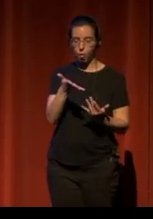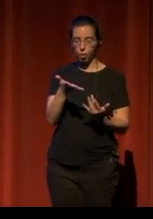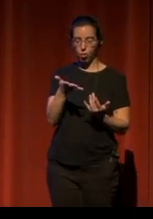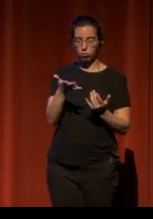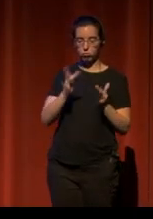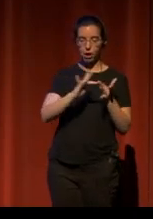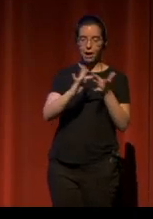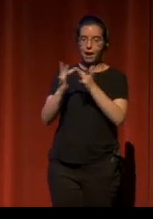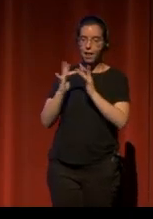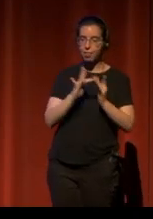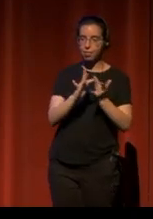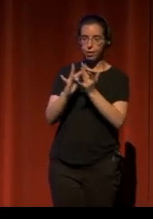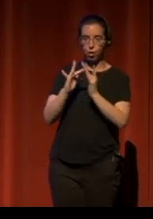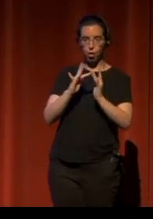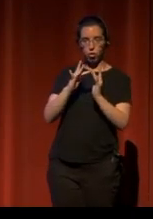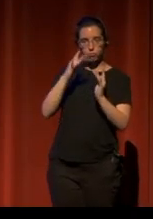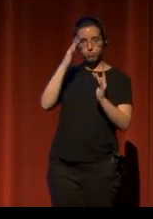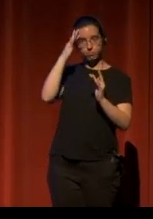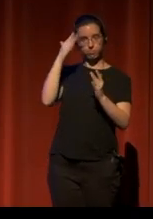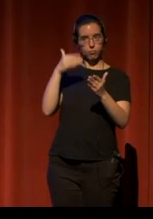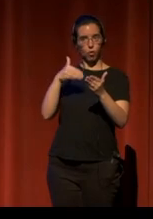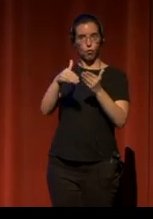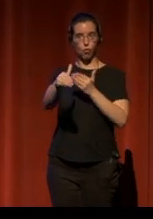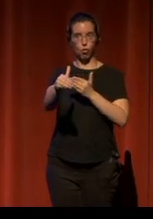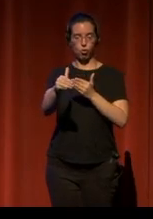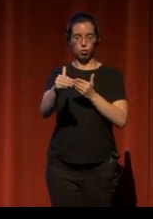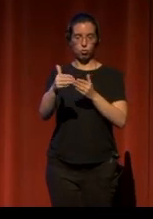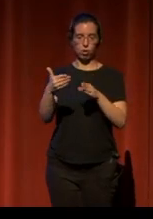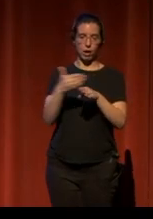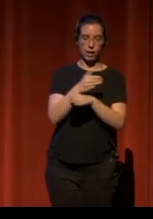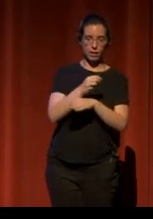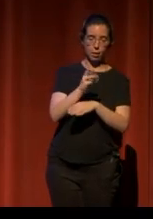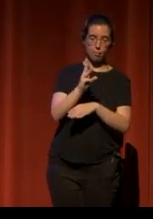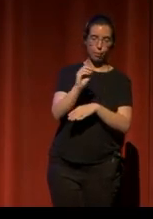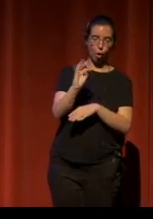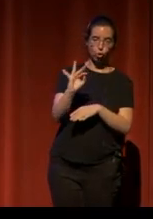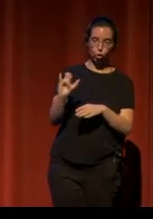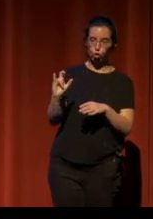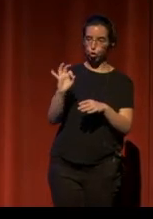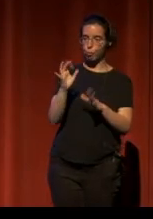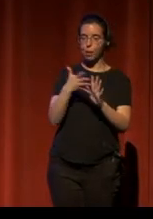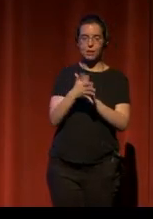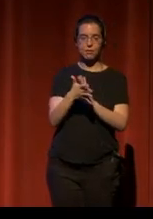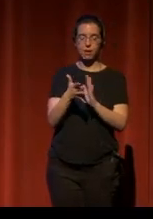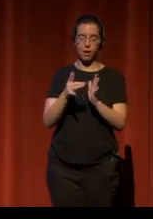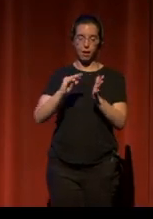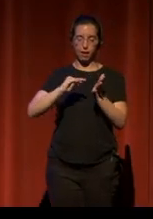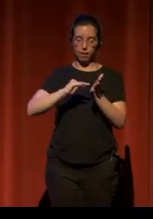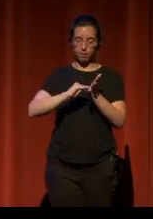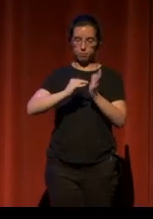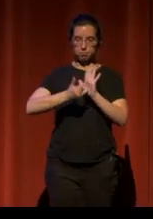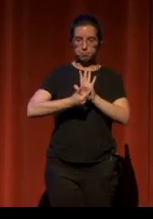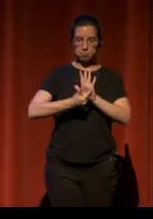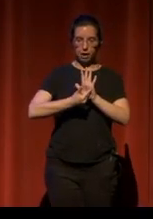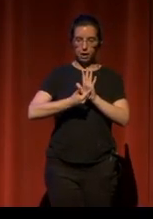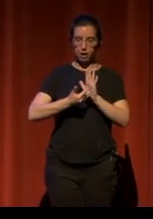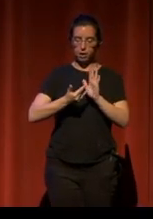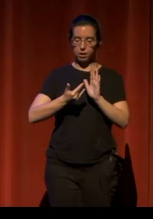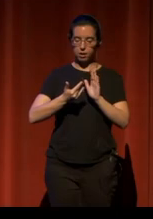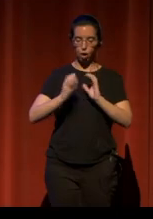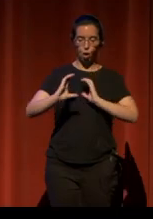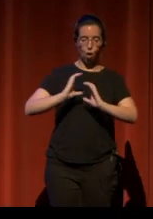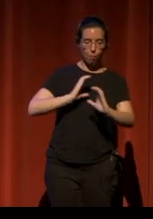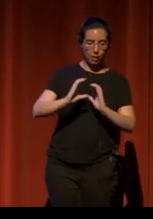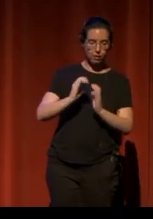de una forma más intuitiva con el futuro a través del prototipado un prototipado puede ser una maqueta un proyecto piloto pero también una conversación un